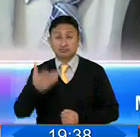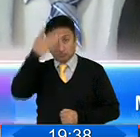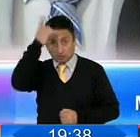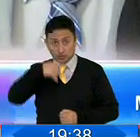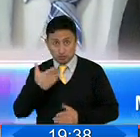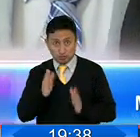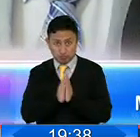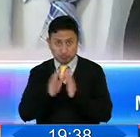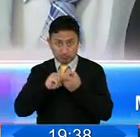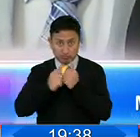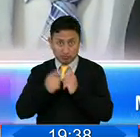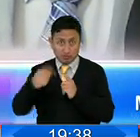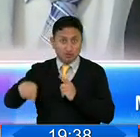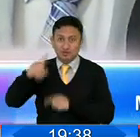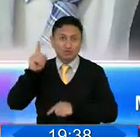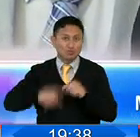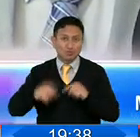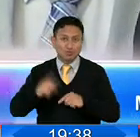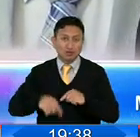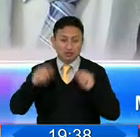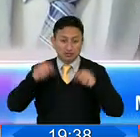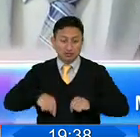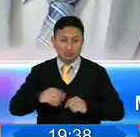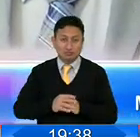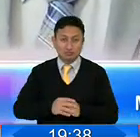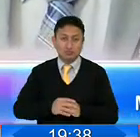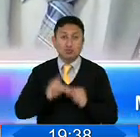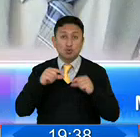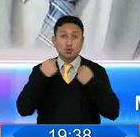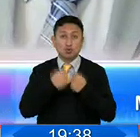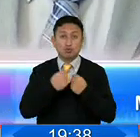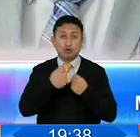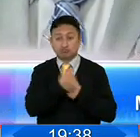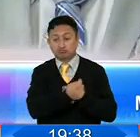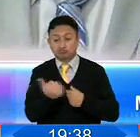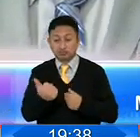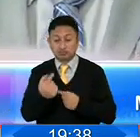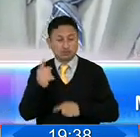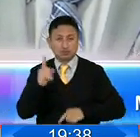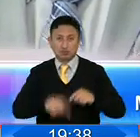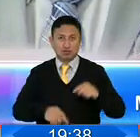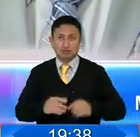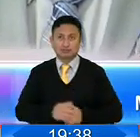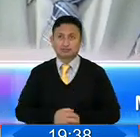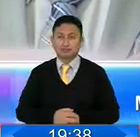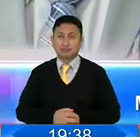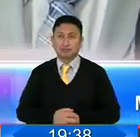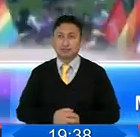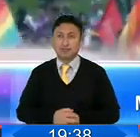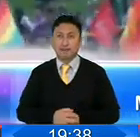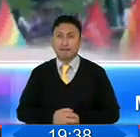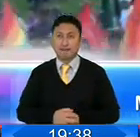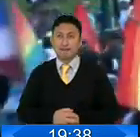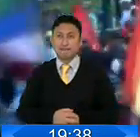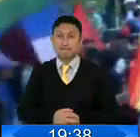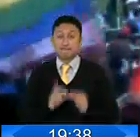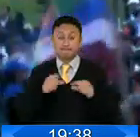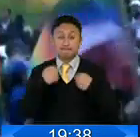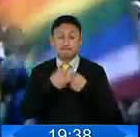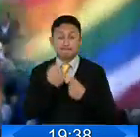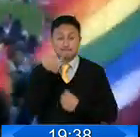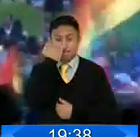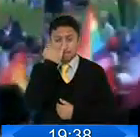resolución, ellos no pueden retirar a nuestro partido del registro de organizaciones políticas. El movimiento